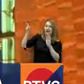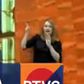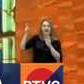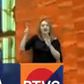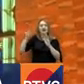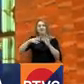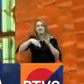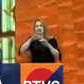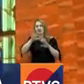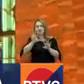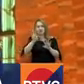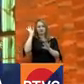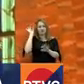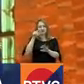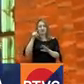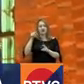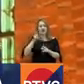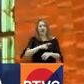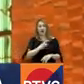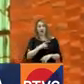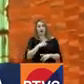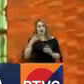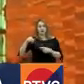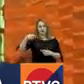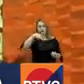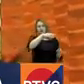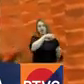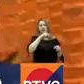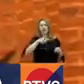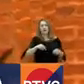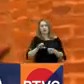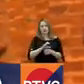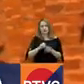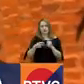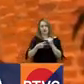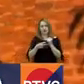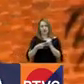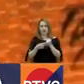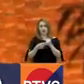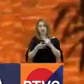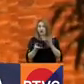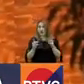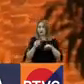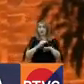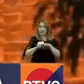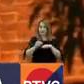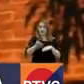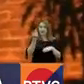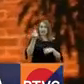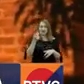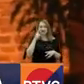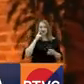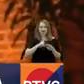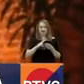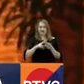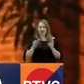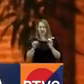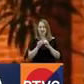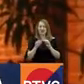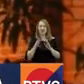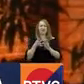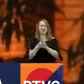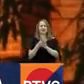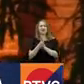los turistas es el turismo religioso que ustedes pueden encontrar aquí en la ciudad de neiva los invitamos para que sigan todos los detalles de esta moza